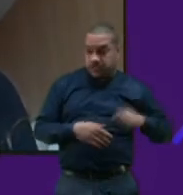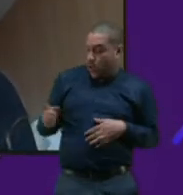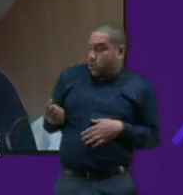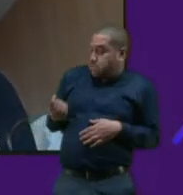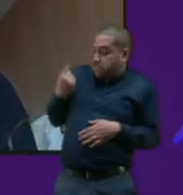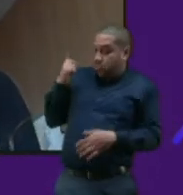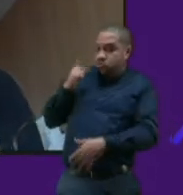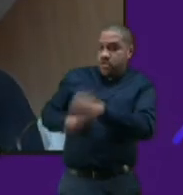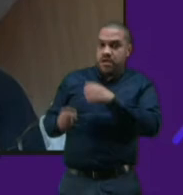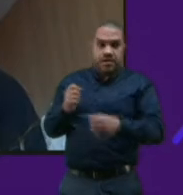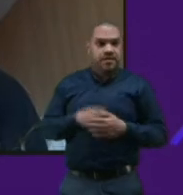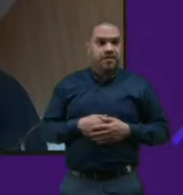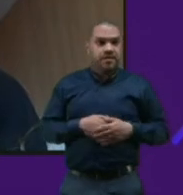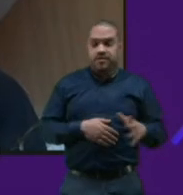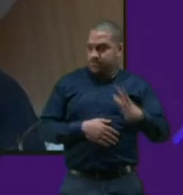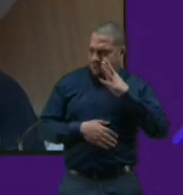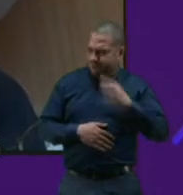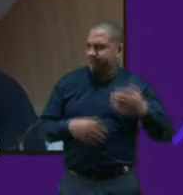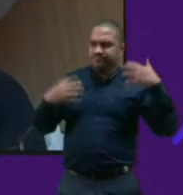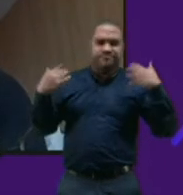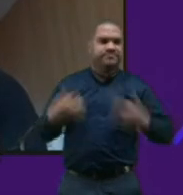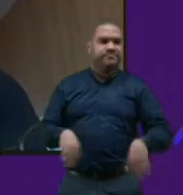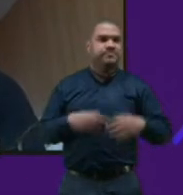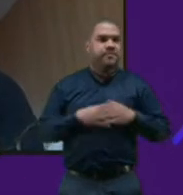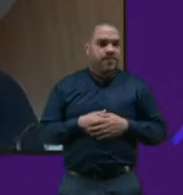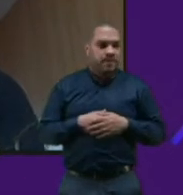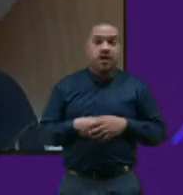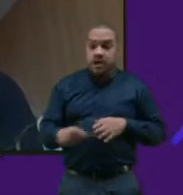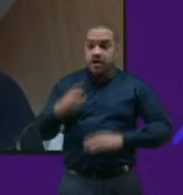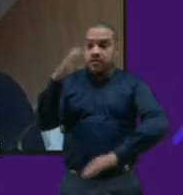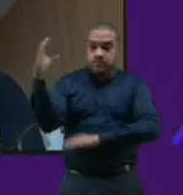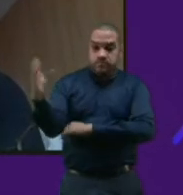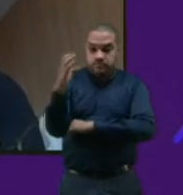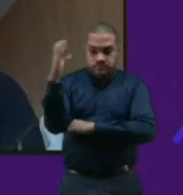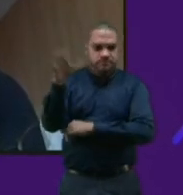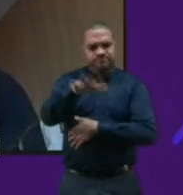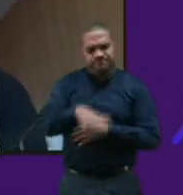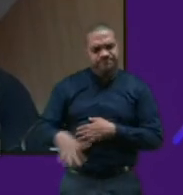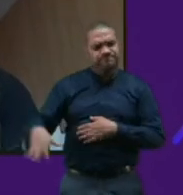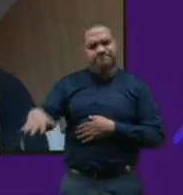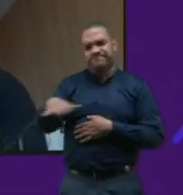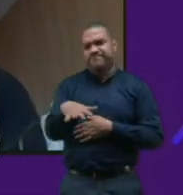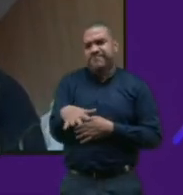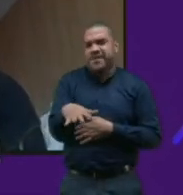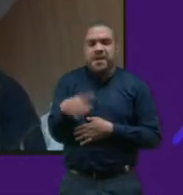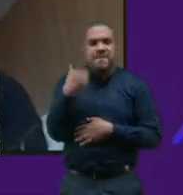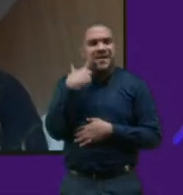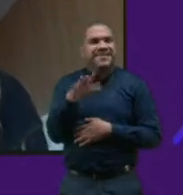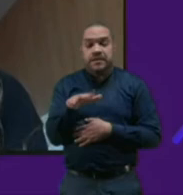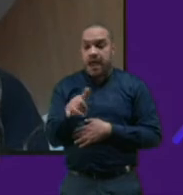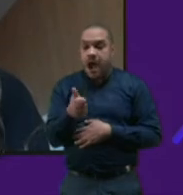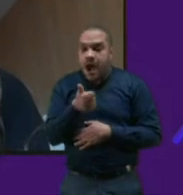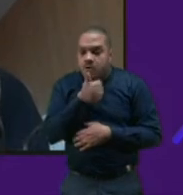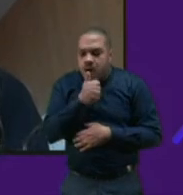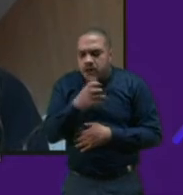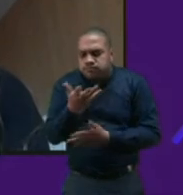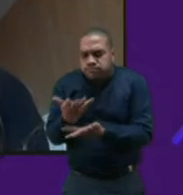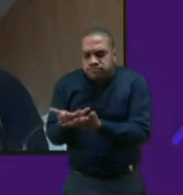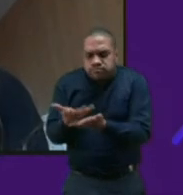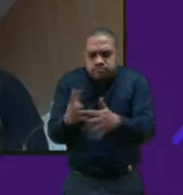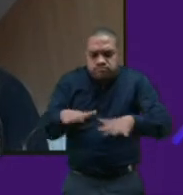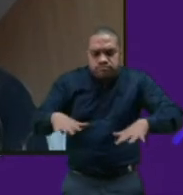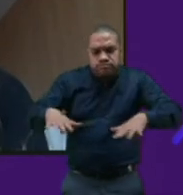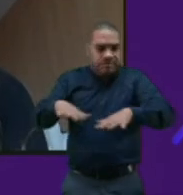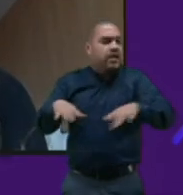Espectacular, ¿no? Es que hay algo del agua en Colombia que hace que sea ese manantial de liderazgo y emprendimiento